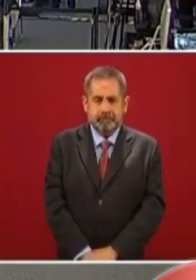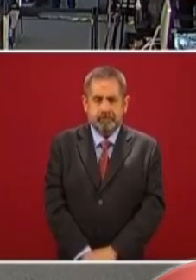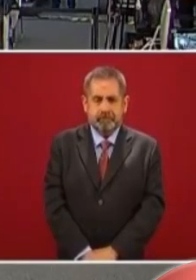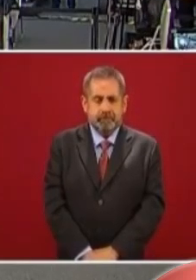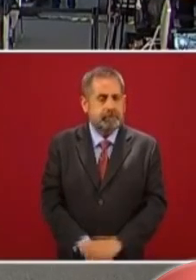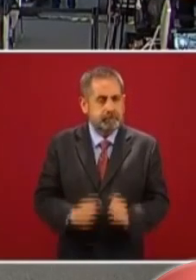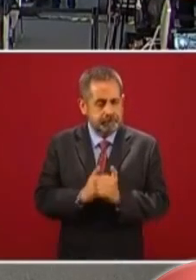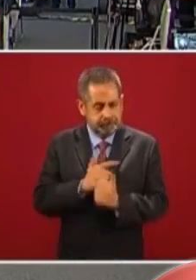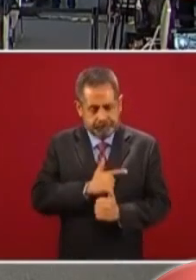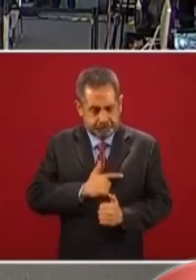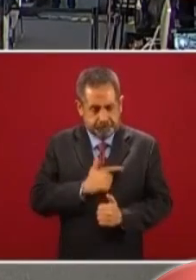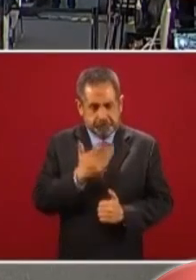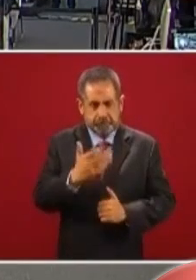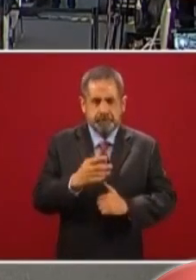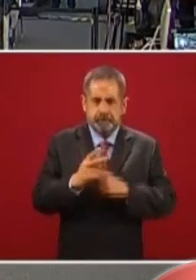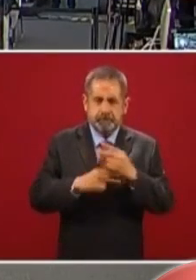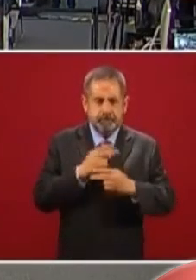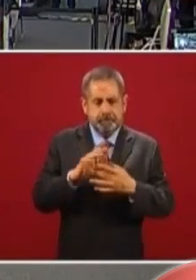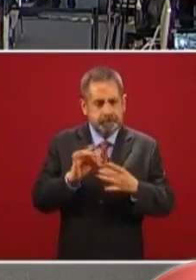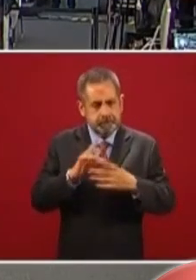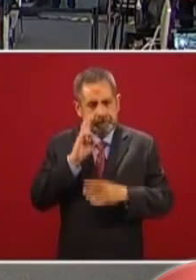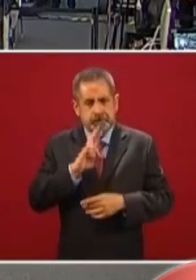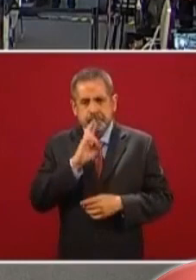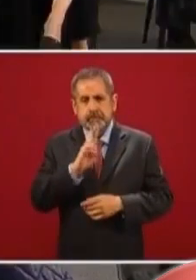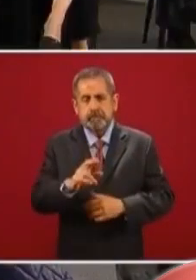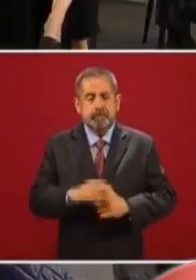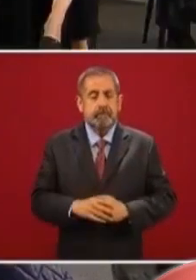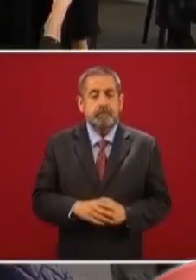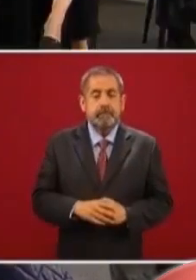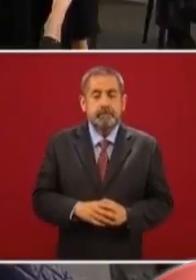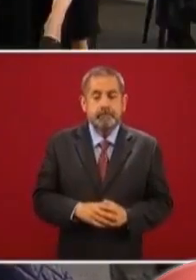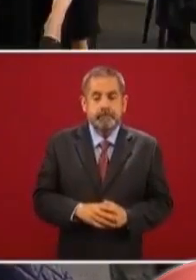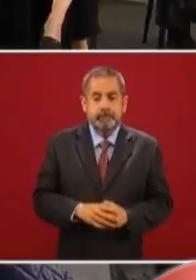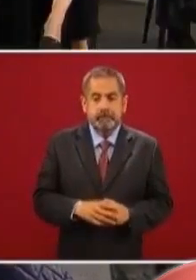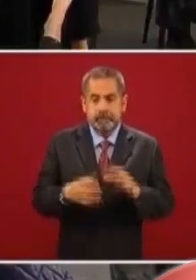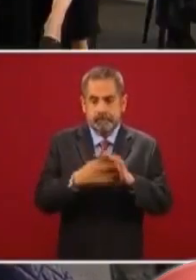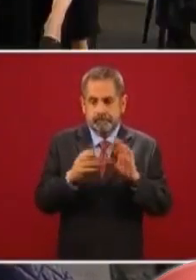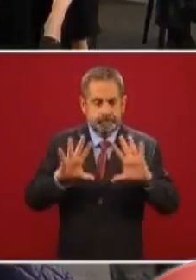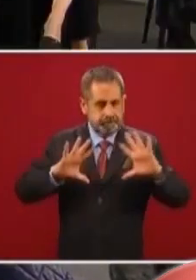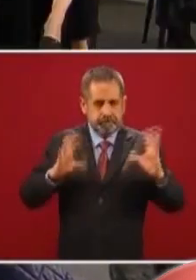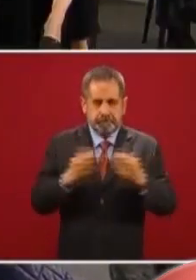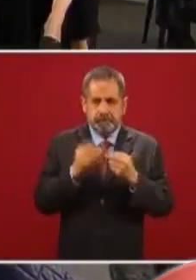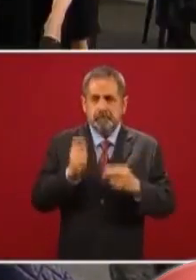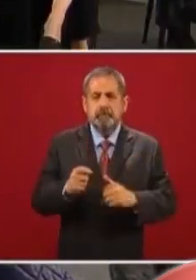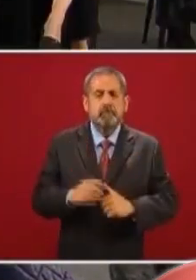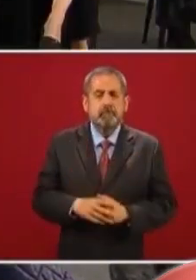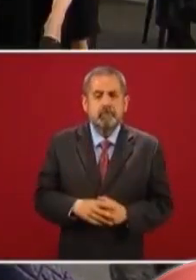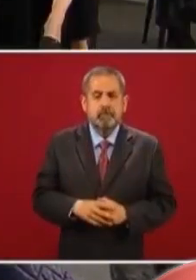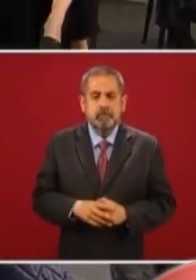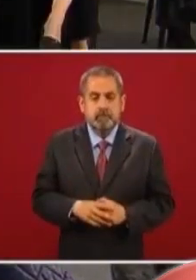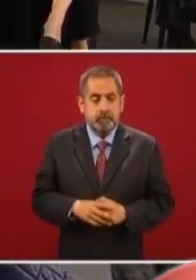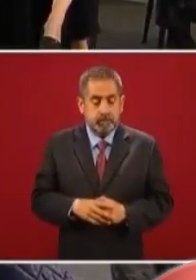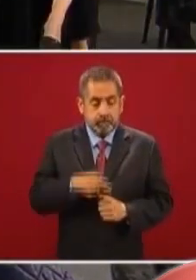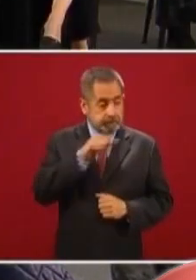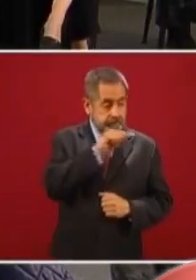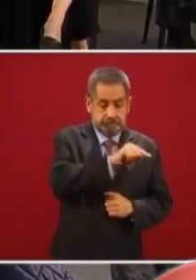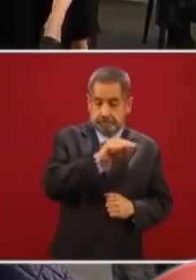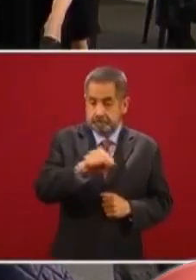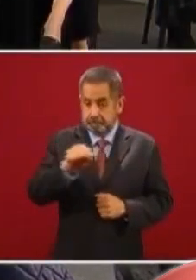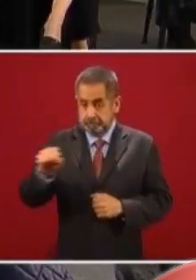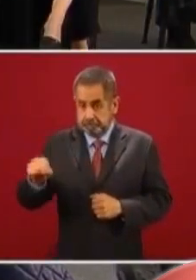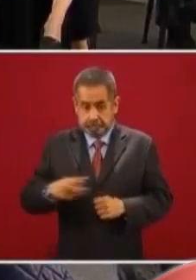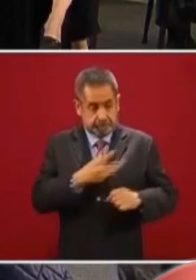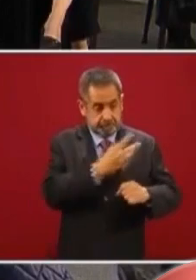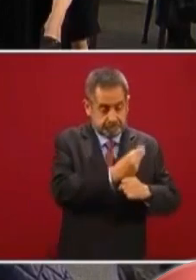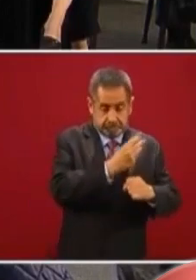Con mucho gusto trataría de dar respuesta con una connotación de tipo general. Las obras que se están planteando aquí